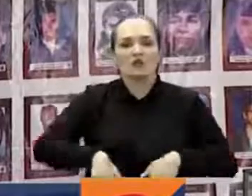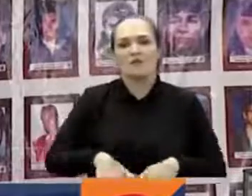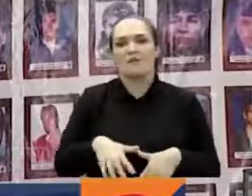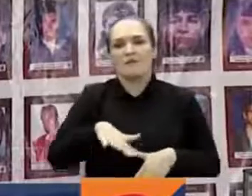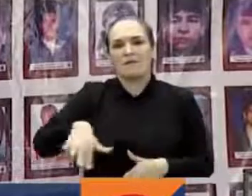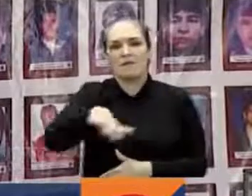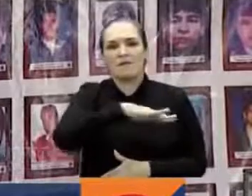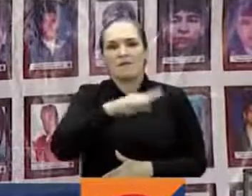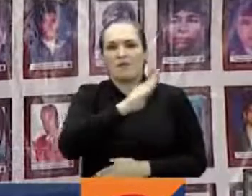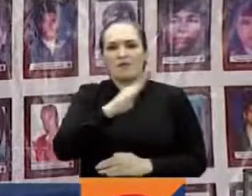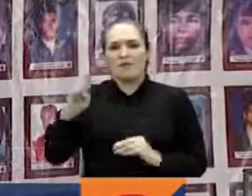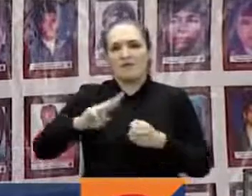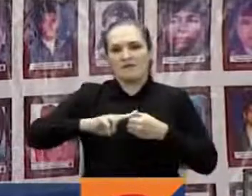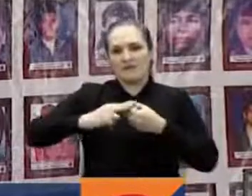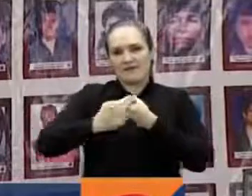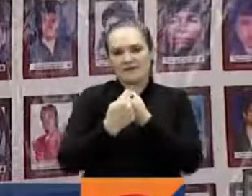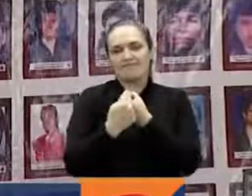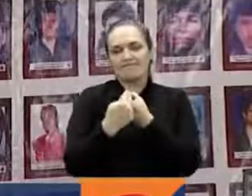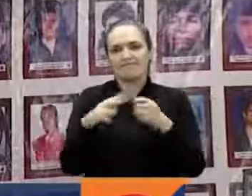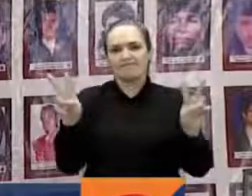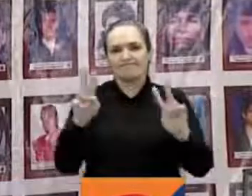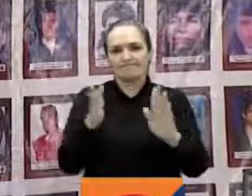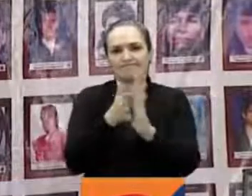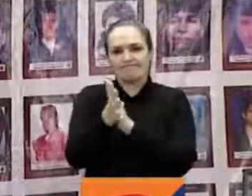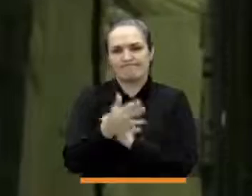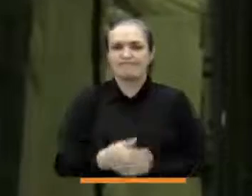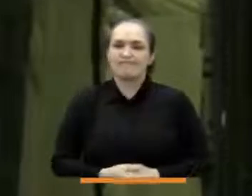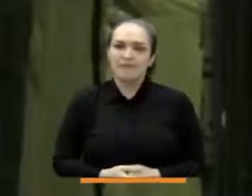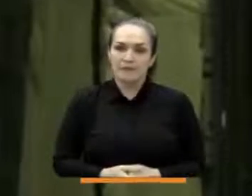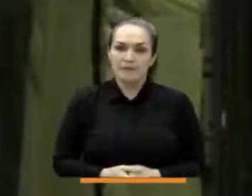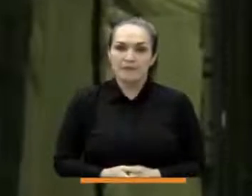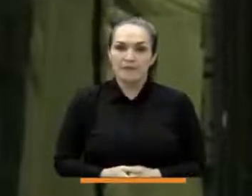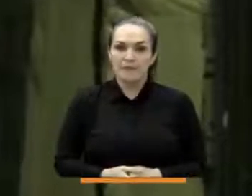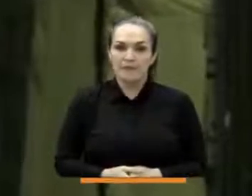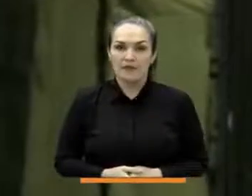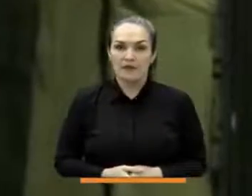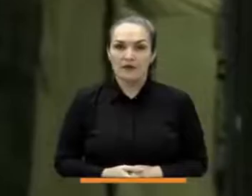Lisset Martínez, RTVC Noticias, conectados 24/7.